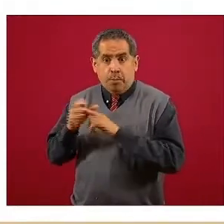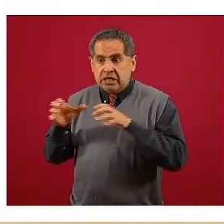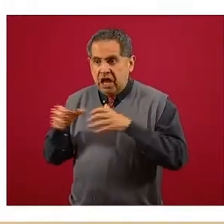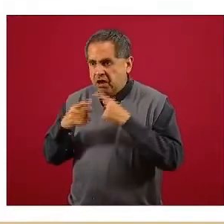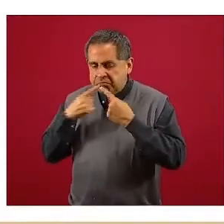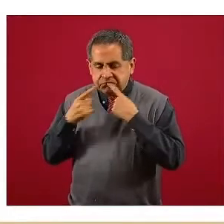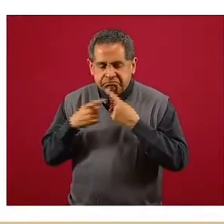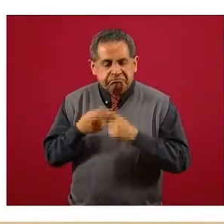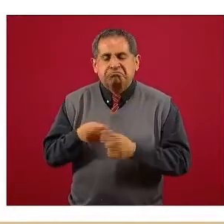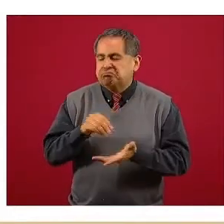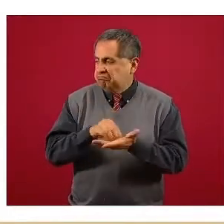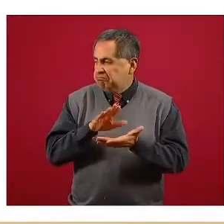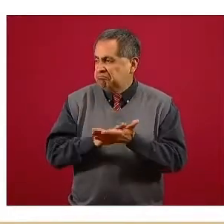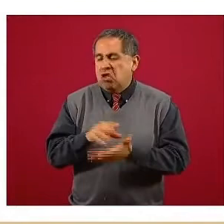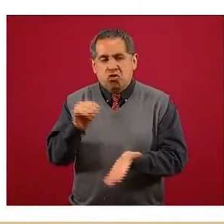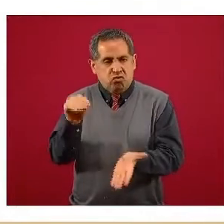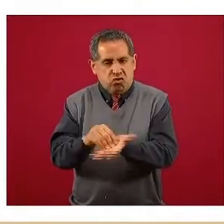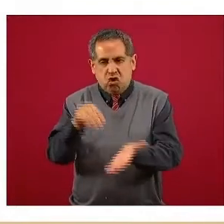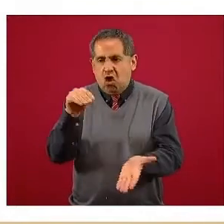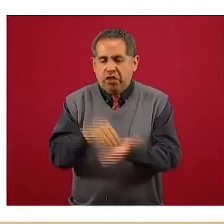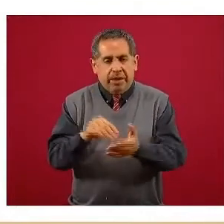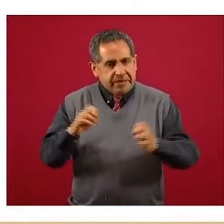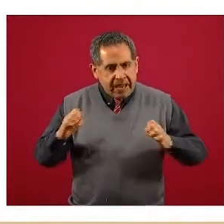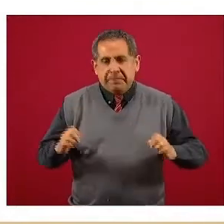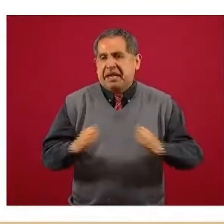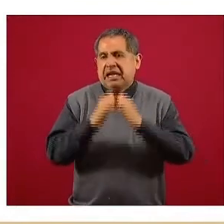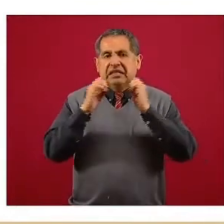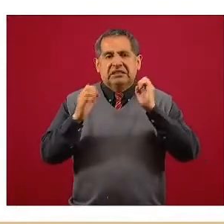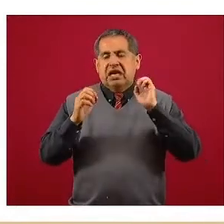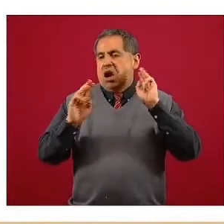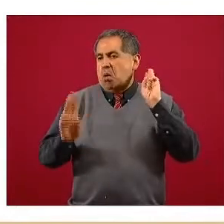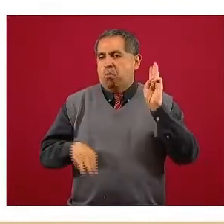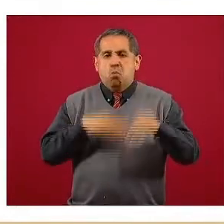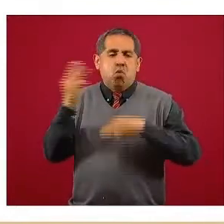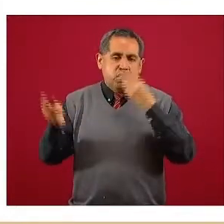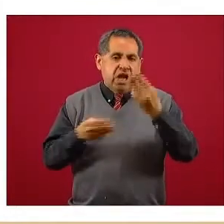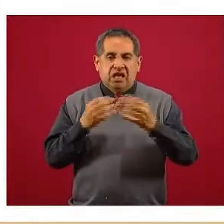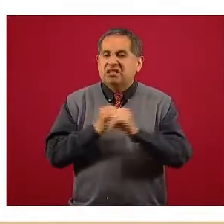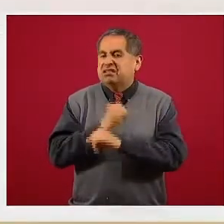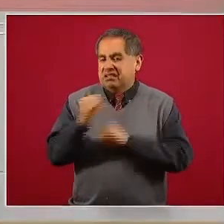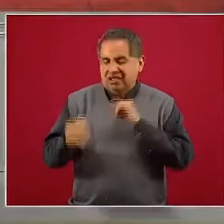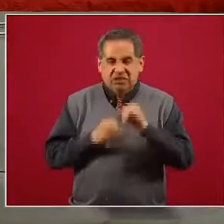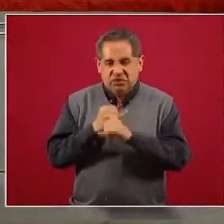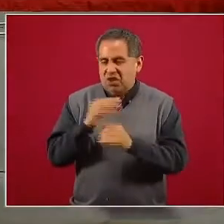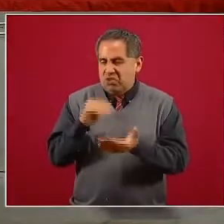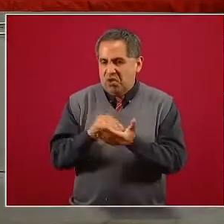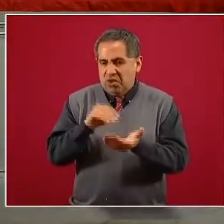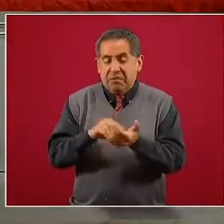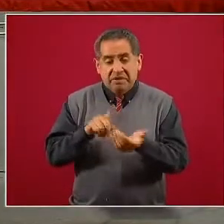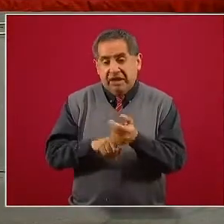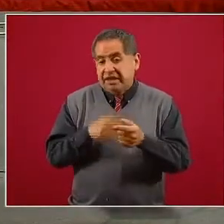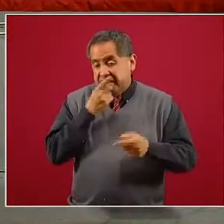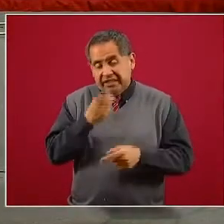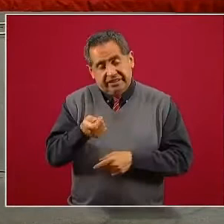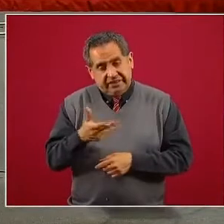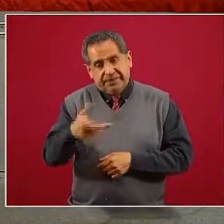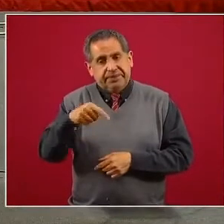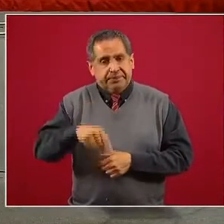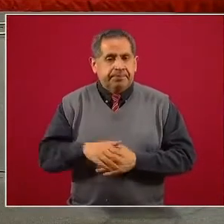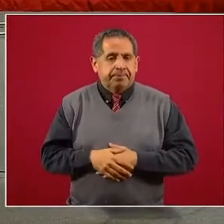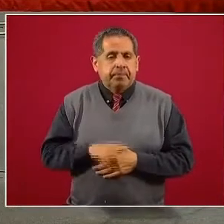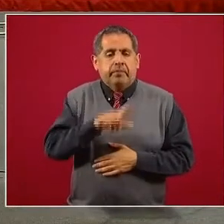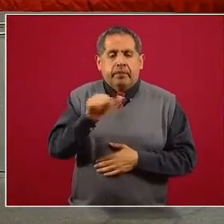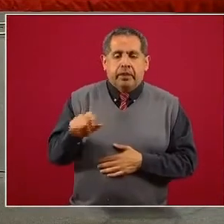pues ratificaron que continúa siendo una emergencia de salud pública de importancia internacional a nivel mundial. Para